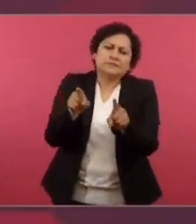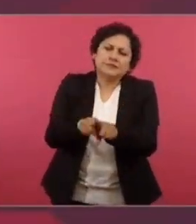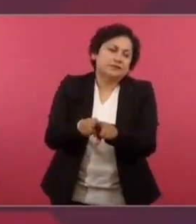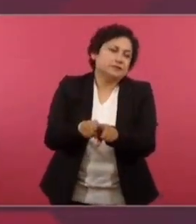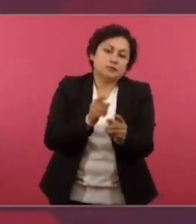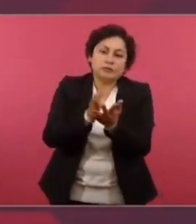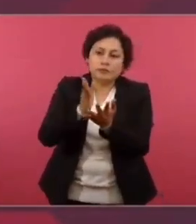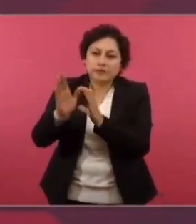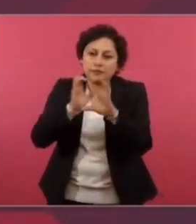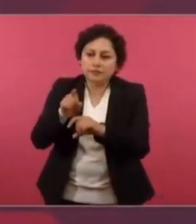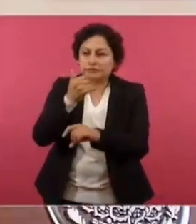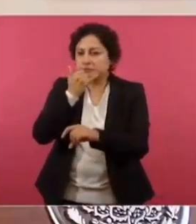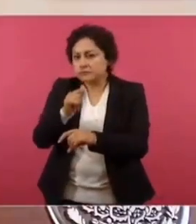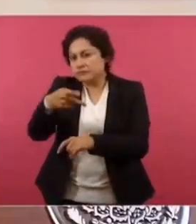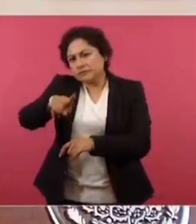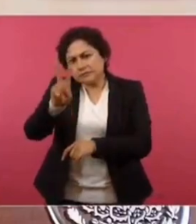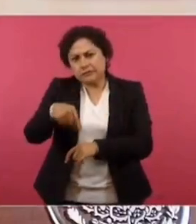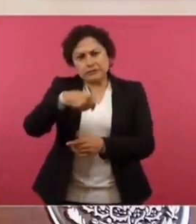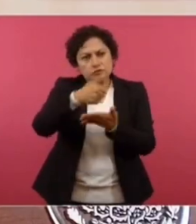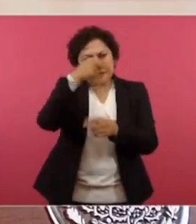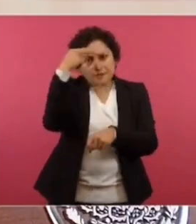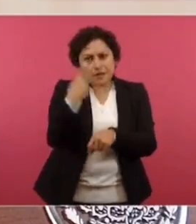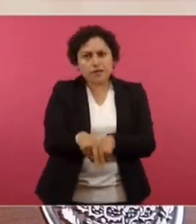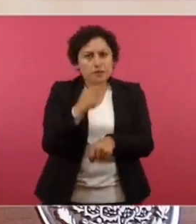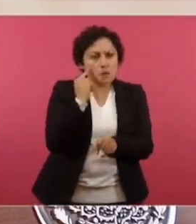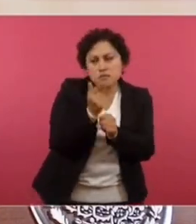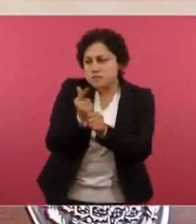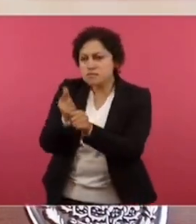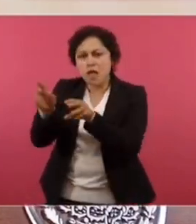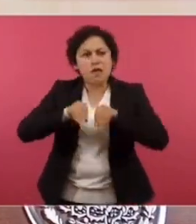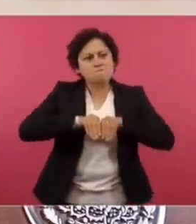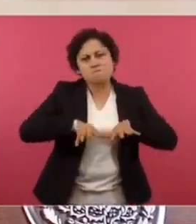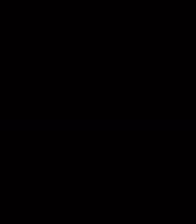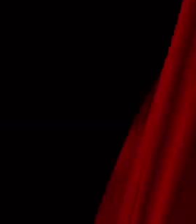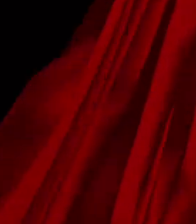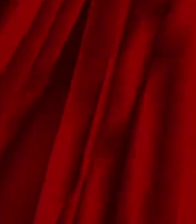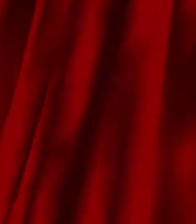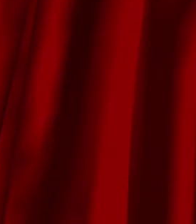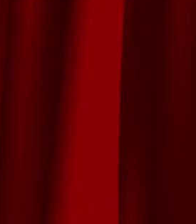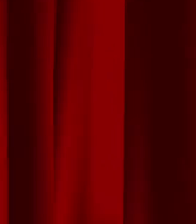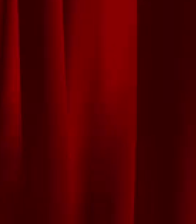nota nacional. Eso sí, difusión nacional.